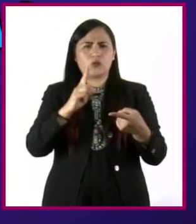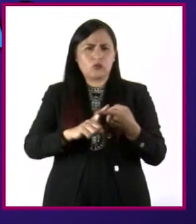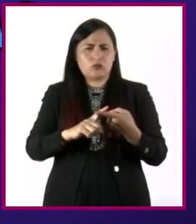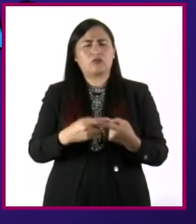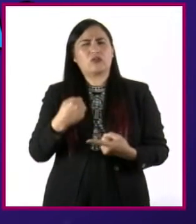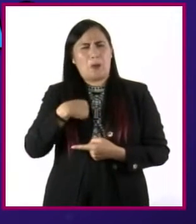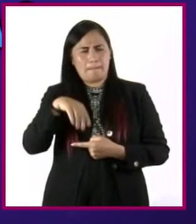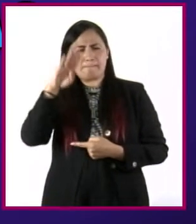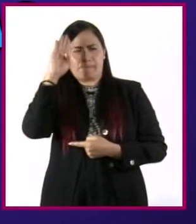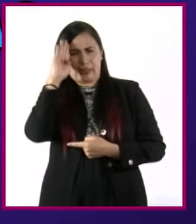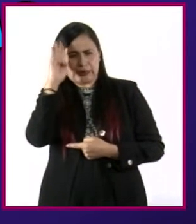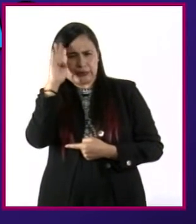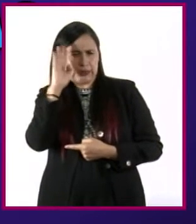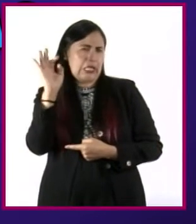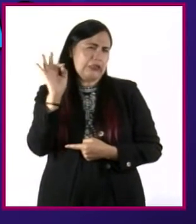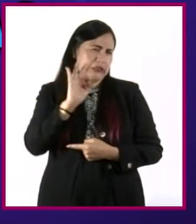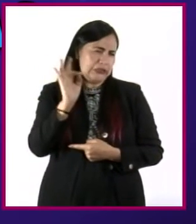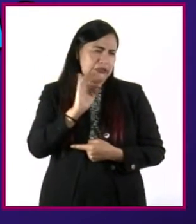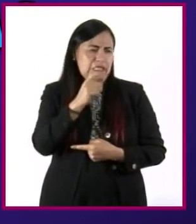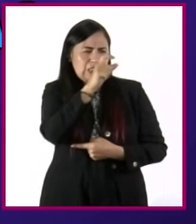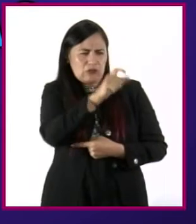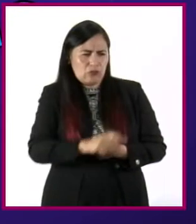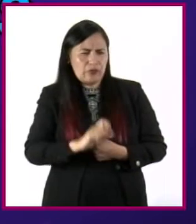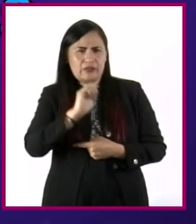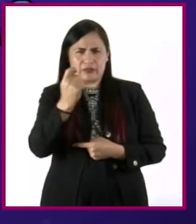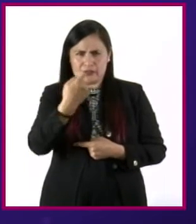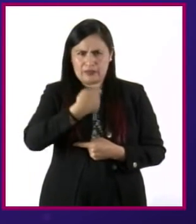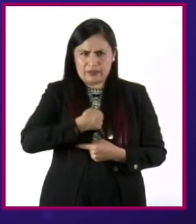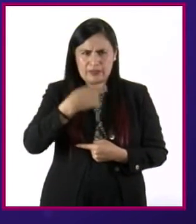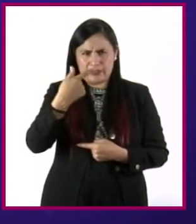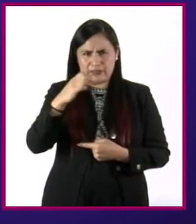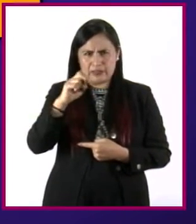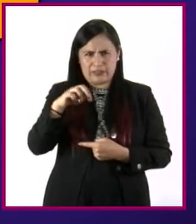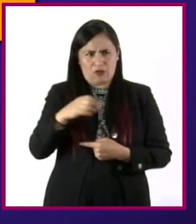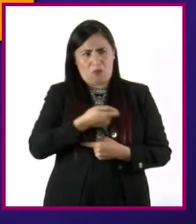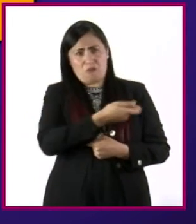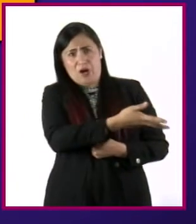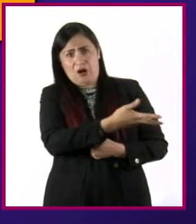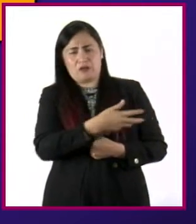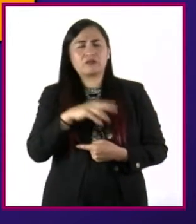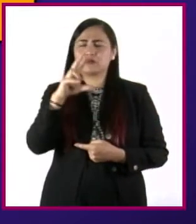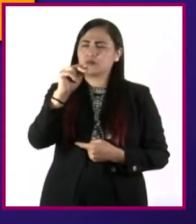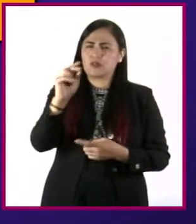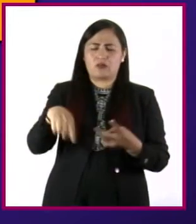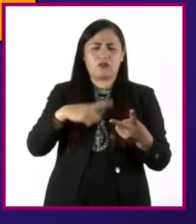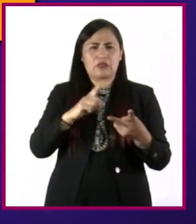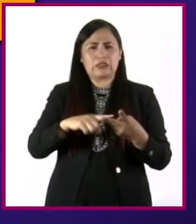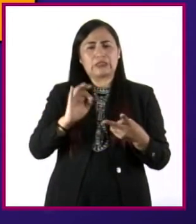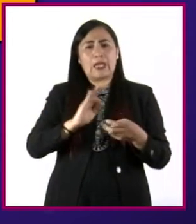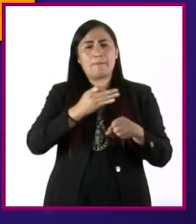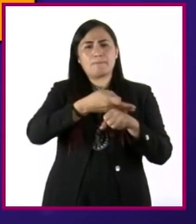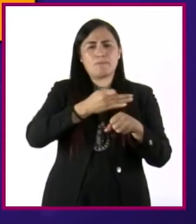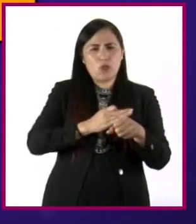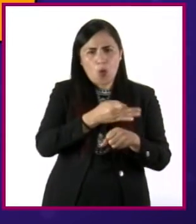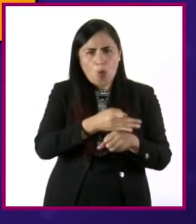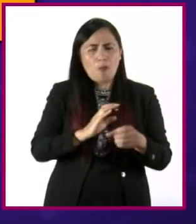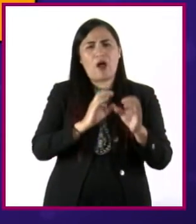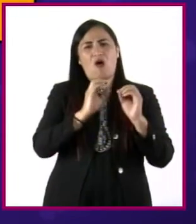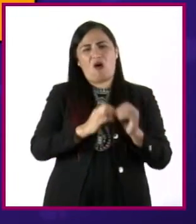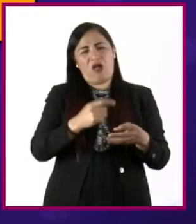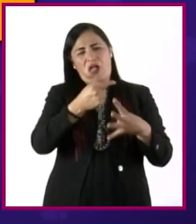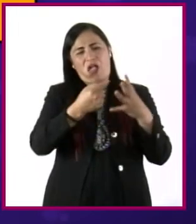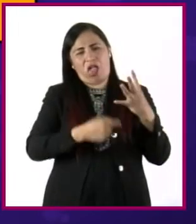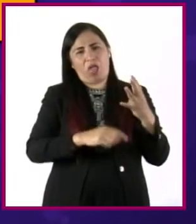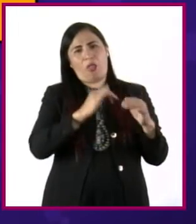suposiciones ni asumir la orientación sexual o identidad de género de las personas. 2. Evitar bromas o insinuaciones contra